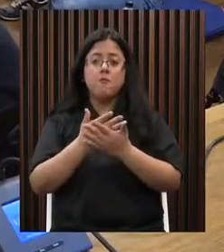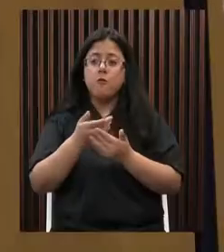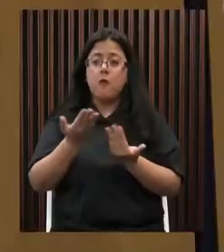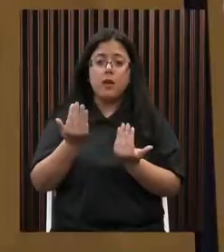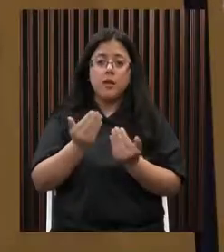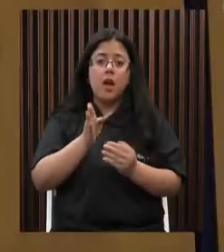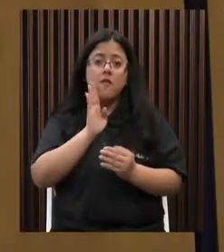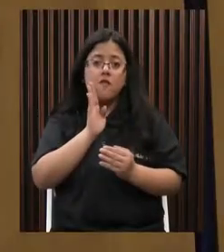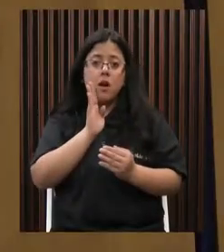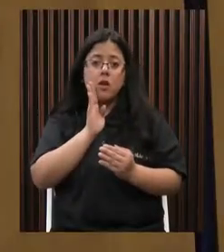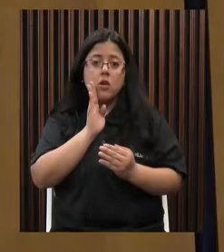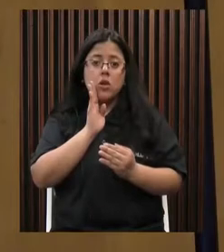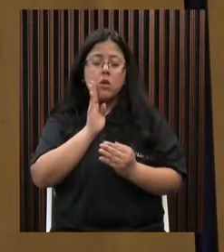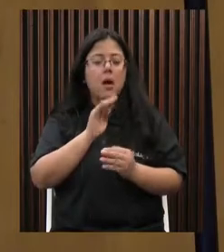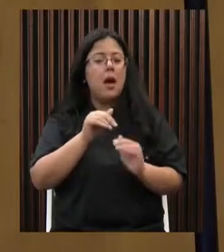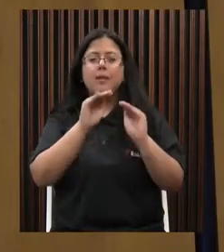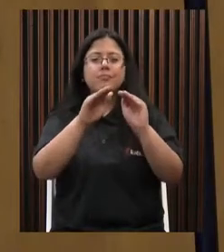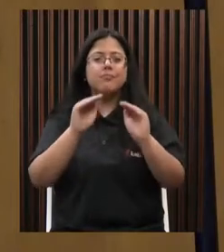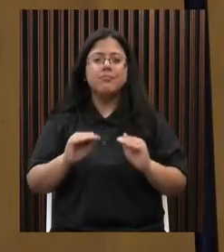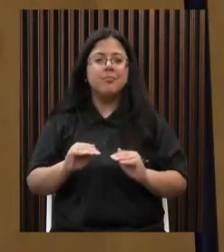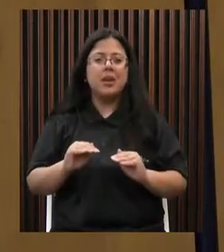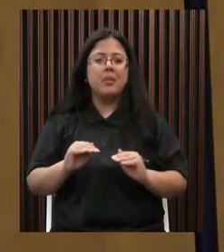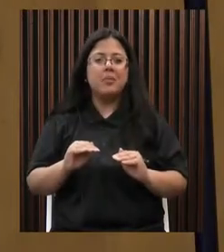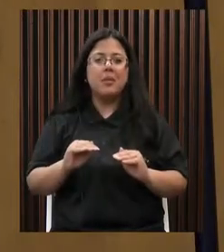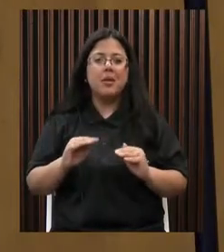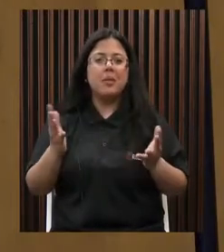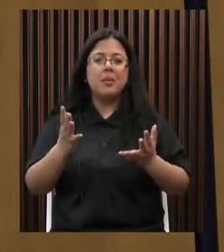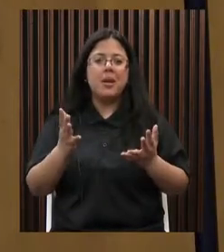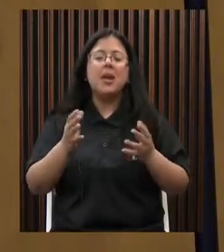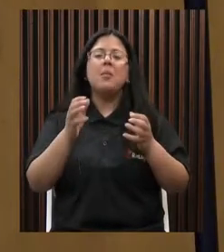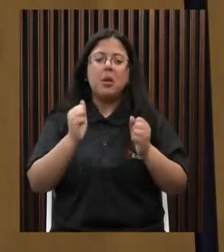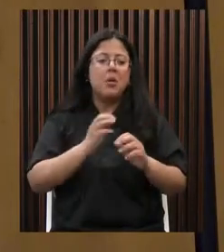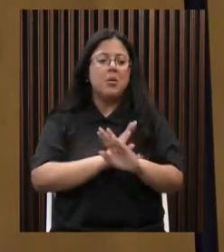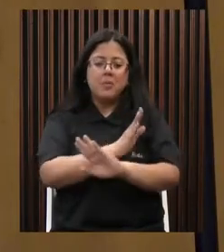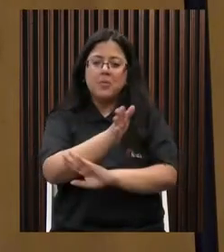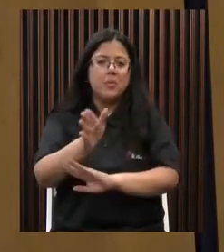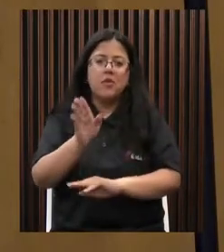van a tener la misma forma dignificada de ir al baño.